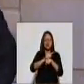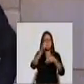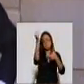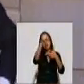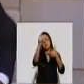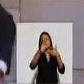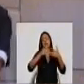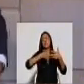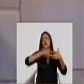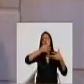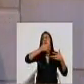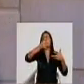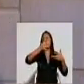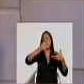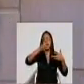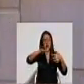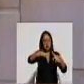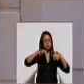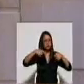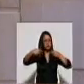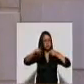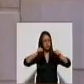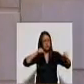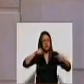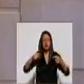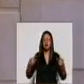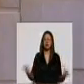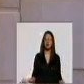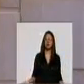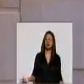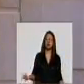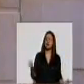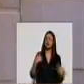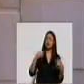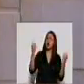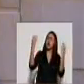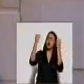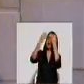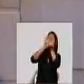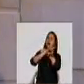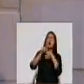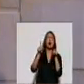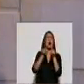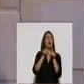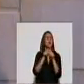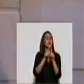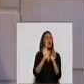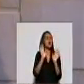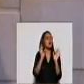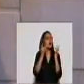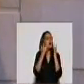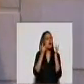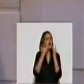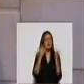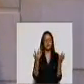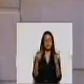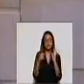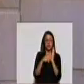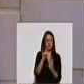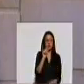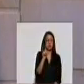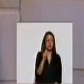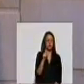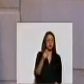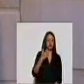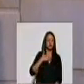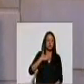que yo he denunciado en esta plenaria, porque aquí no nos pueden salir a despachar estas cosas como de un baculazo. En el 2011 hice